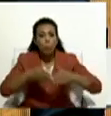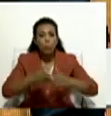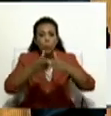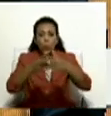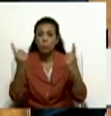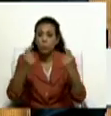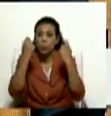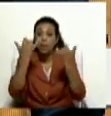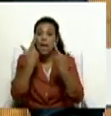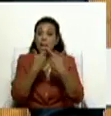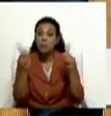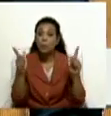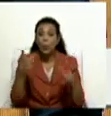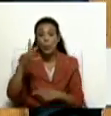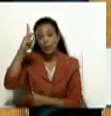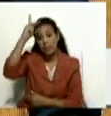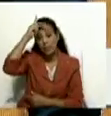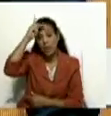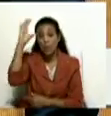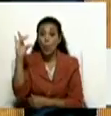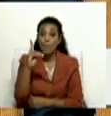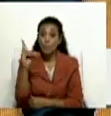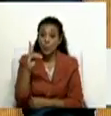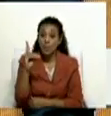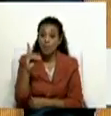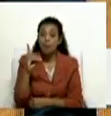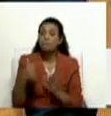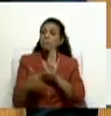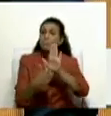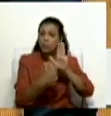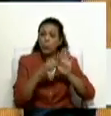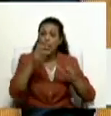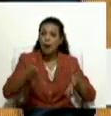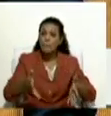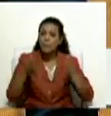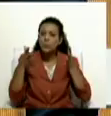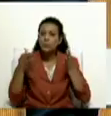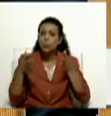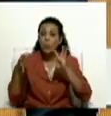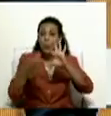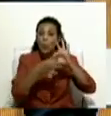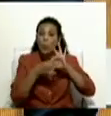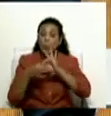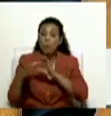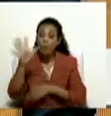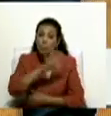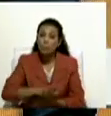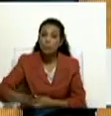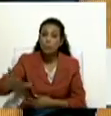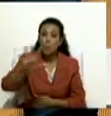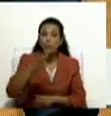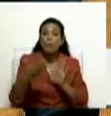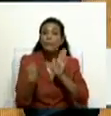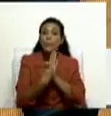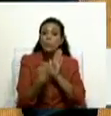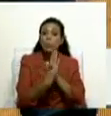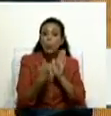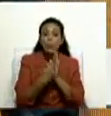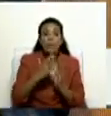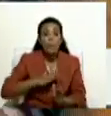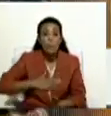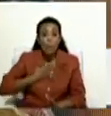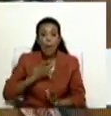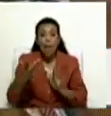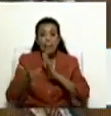campaña de la liberación de Perú y Bolivia representa una victoria de la unidad nacional evidencia la gran capacidad